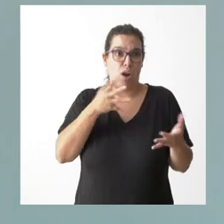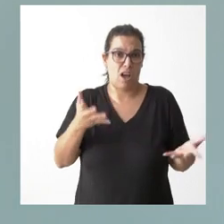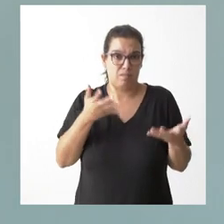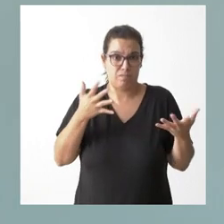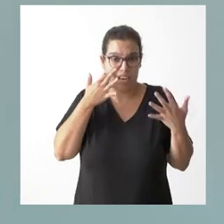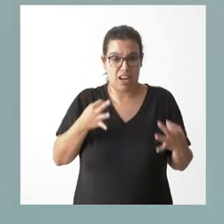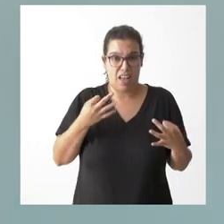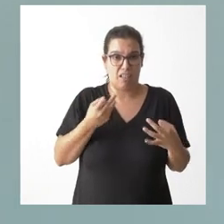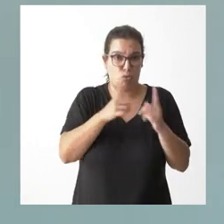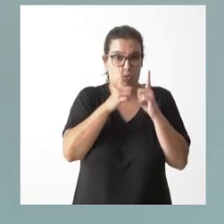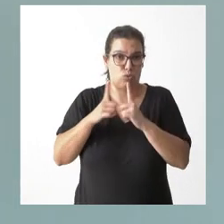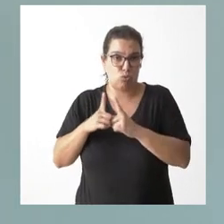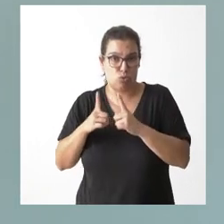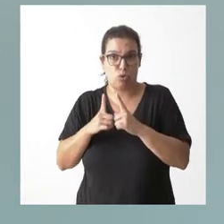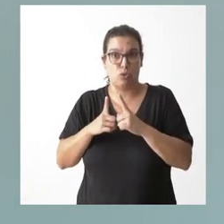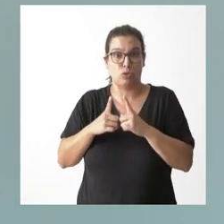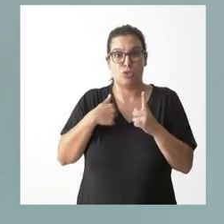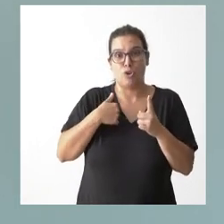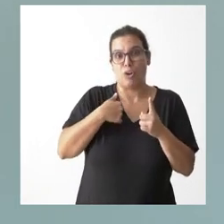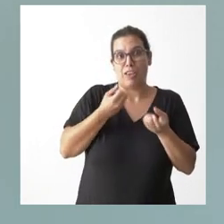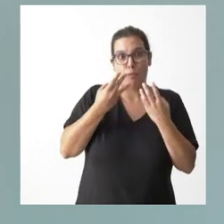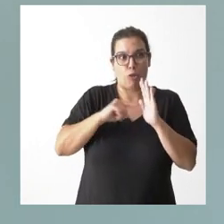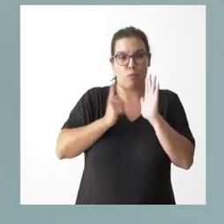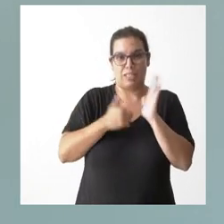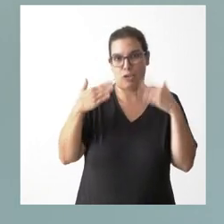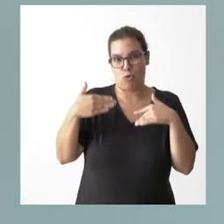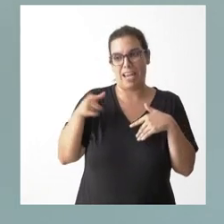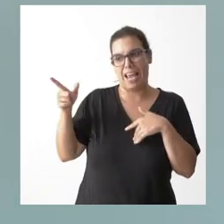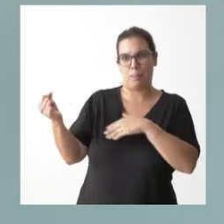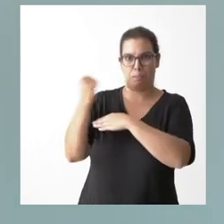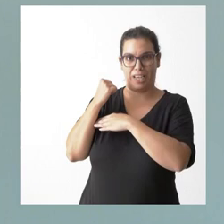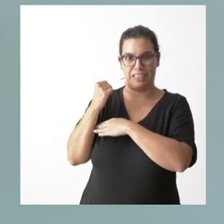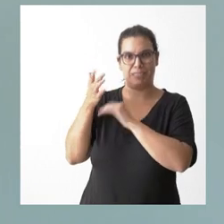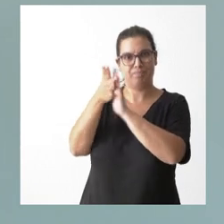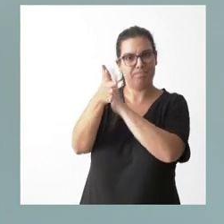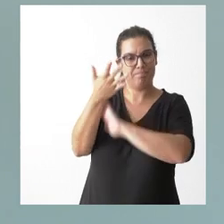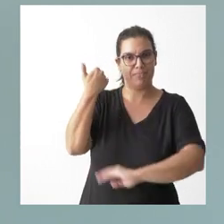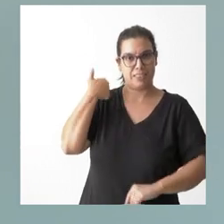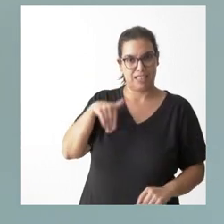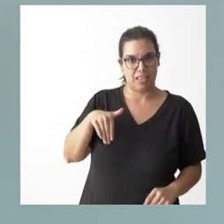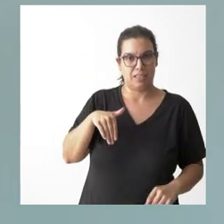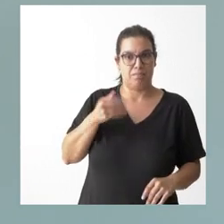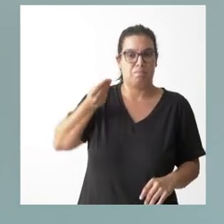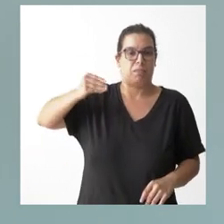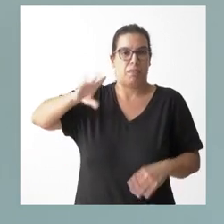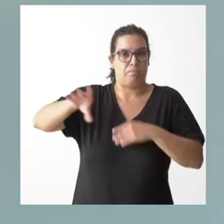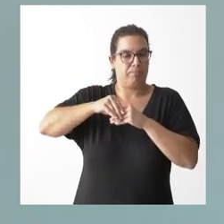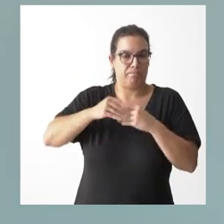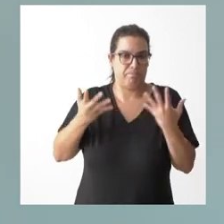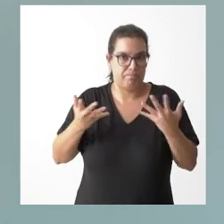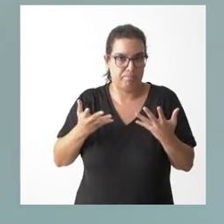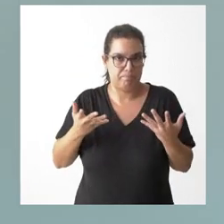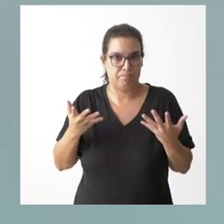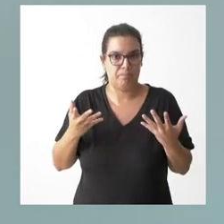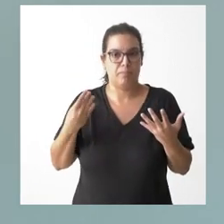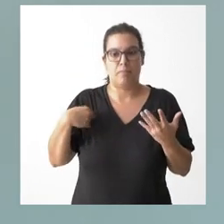rueda de prensa y más incluso de lo que yo pueda disponer en este momento para ofrecerles, añadido a lo que ya él ha ofrecido, no solamente ante los medios